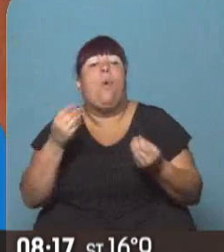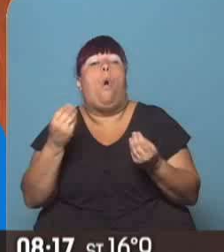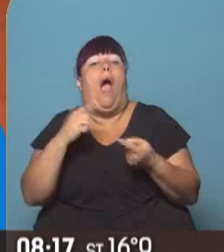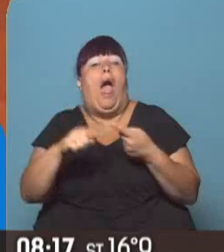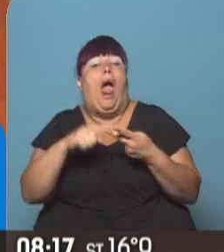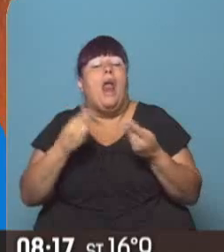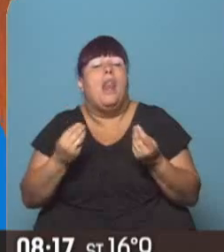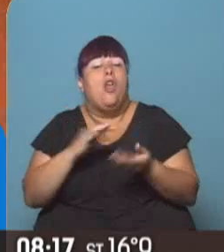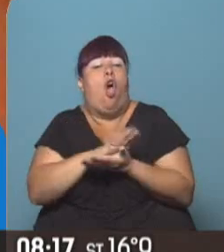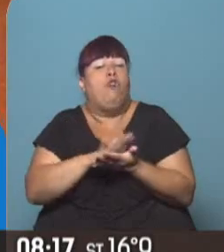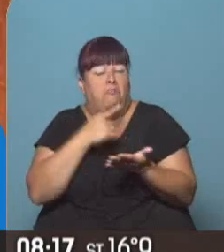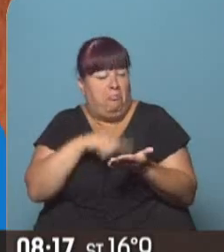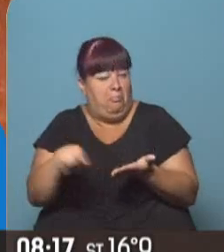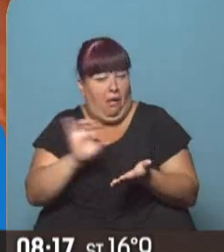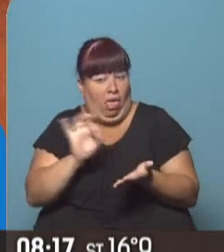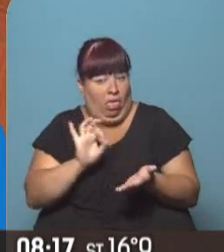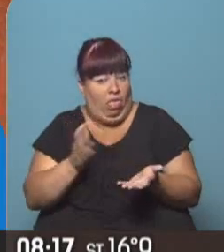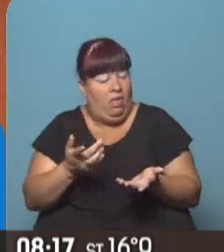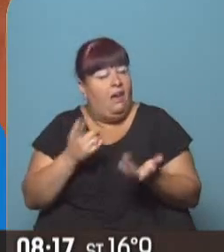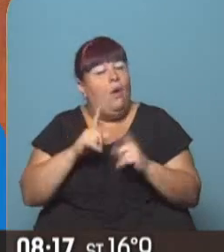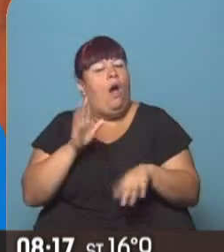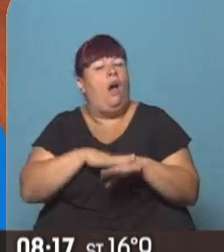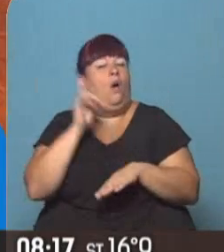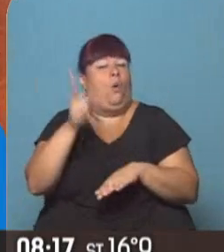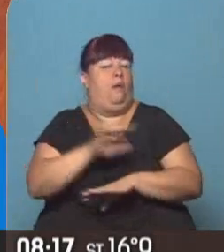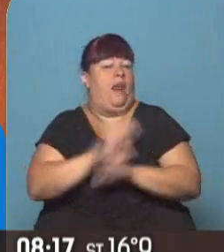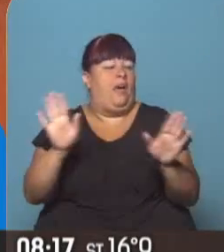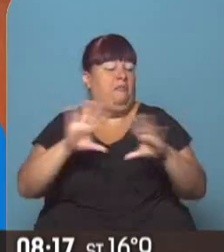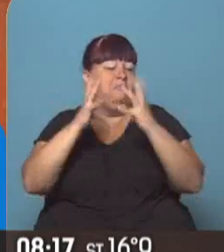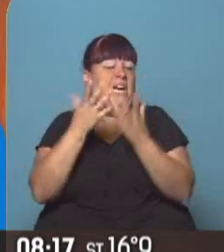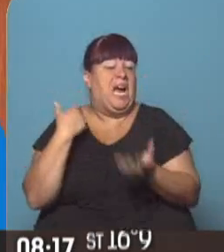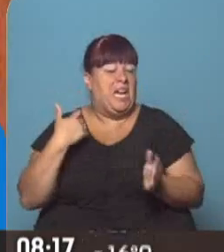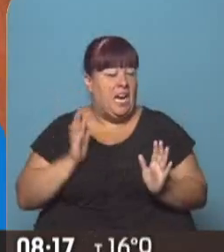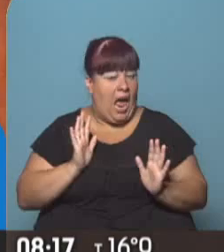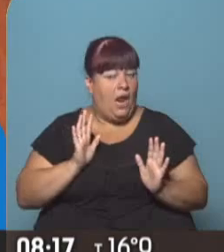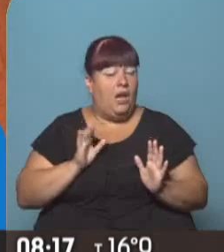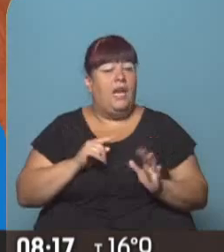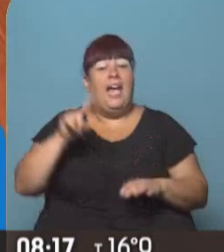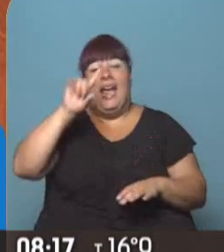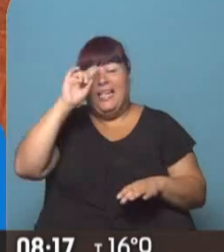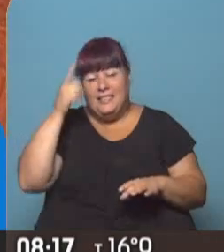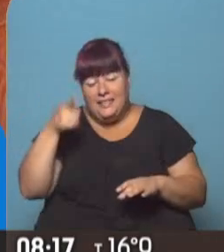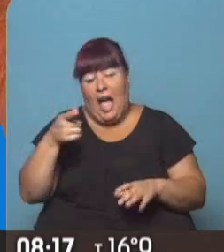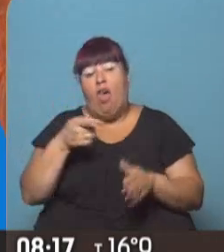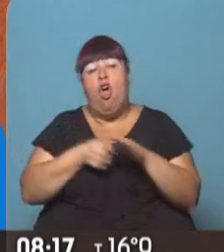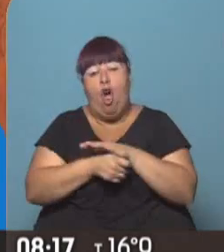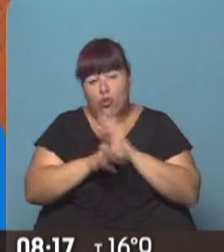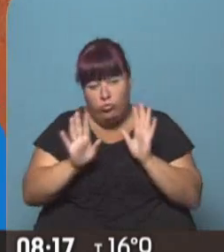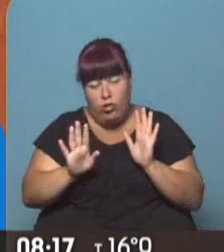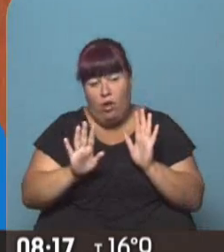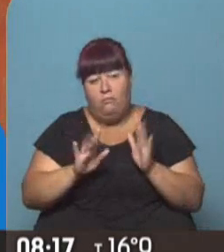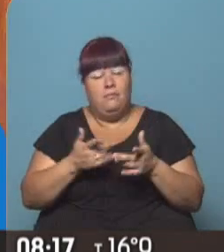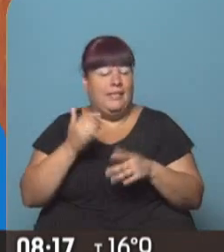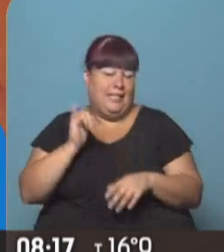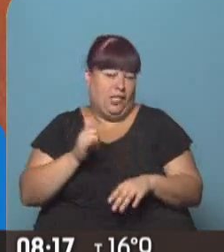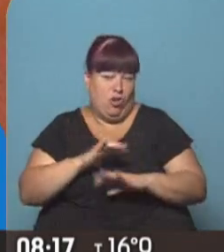cuáles son los hechos de corrupción, sino que hay una acusación genérica de un Estado sistémico de corrupción que sin